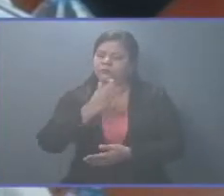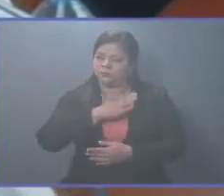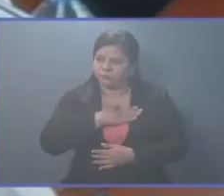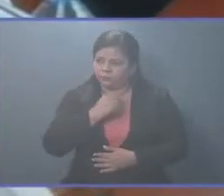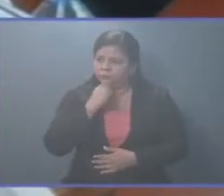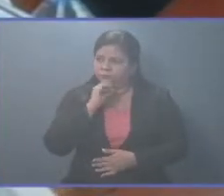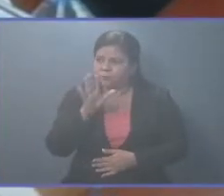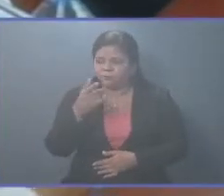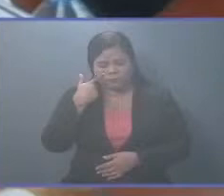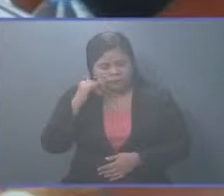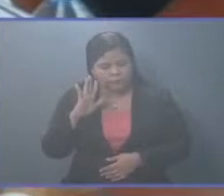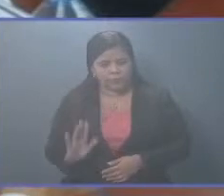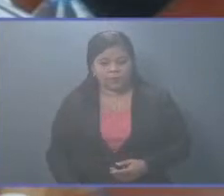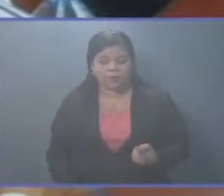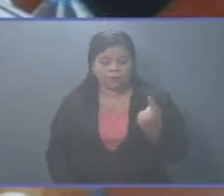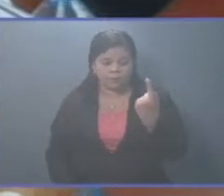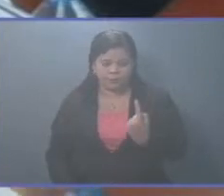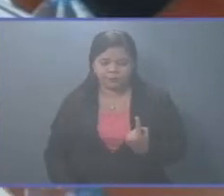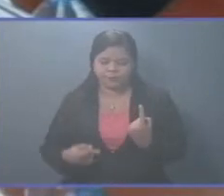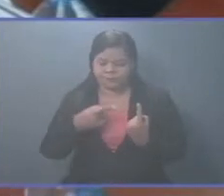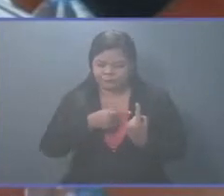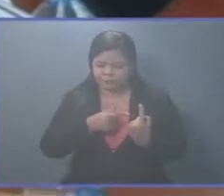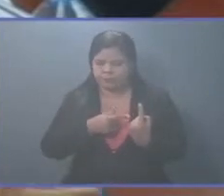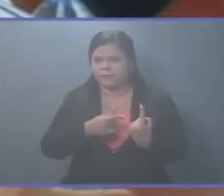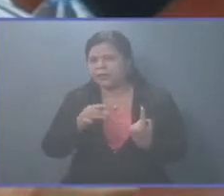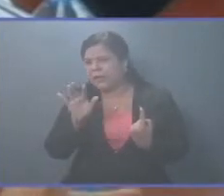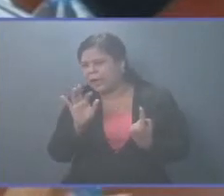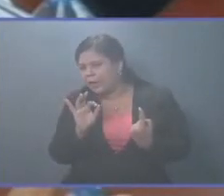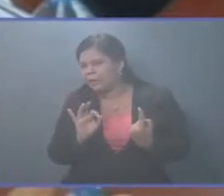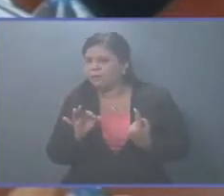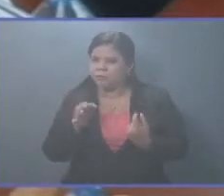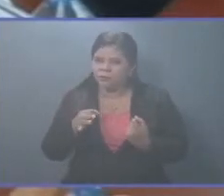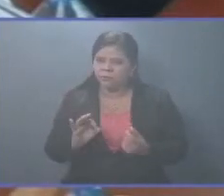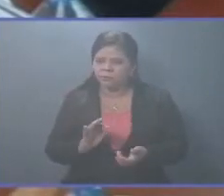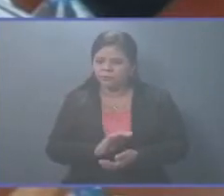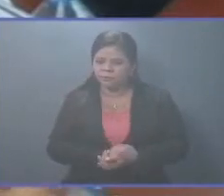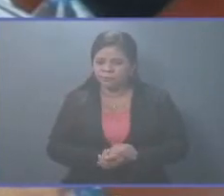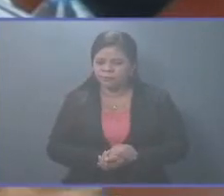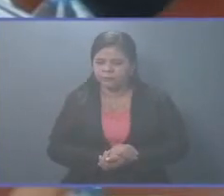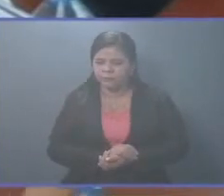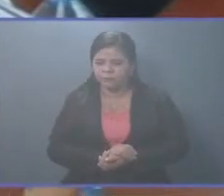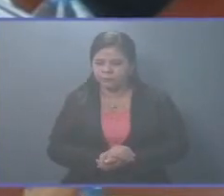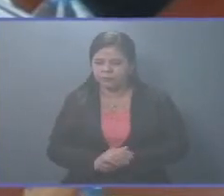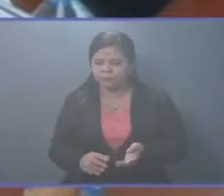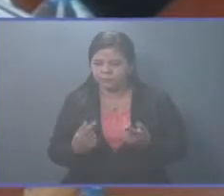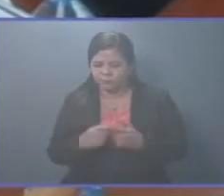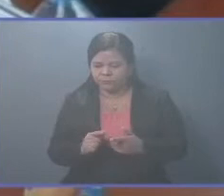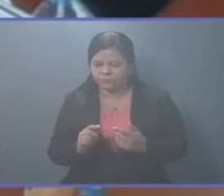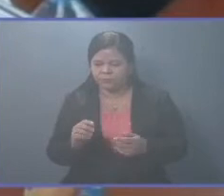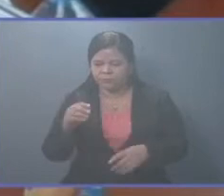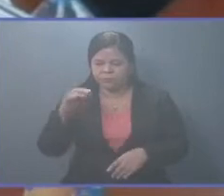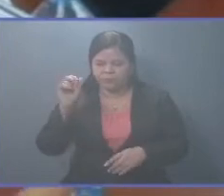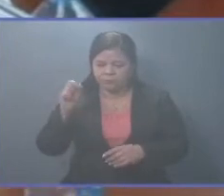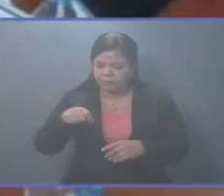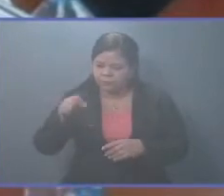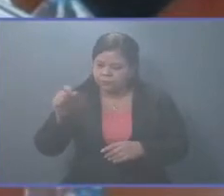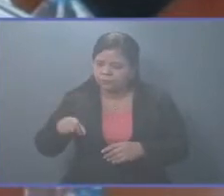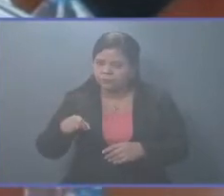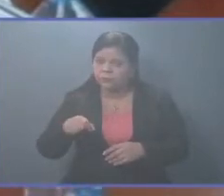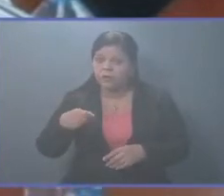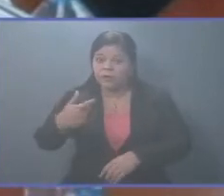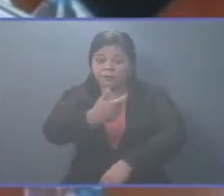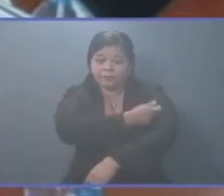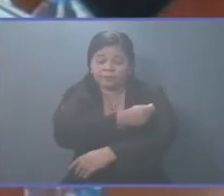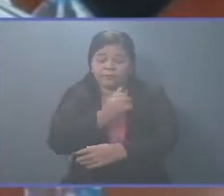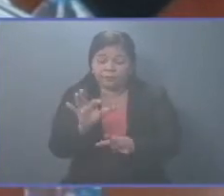cuando a una persona, digamos, que tenga cierta influencia, digamos, en el medio, le pongan una vacuna y resulte con